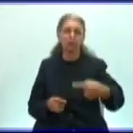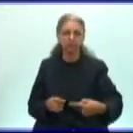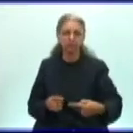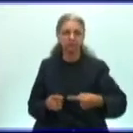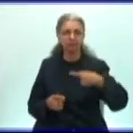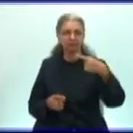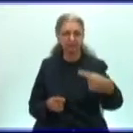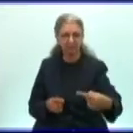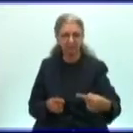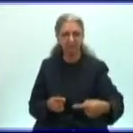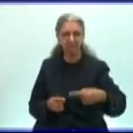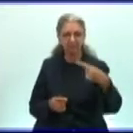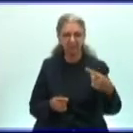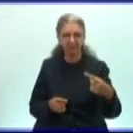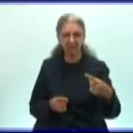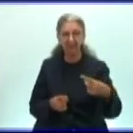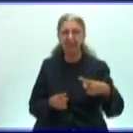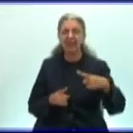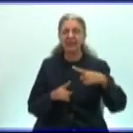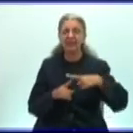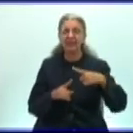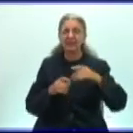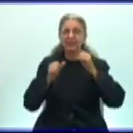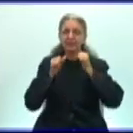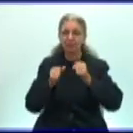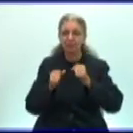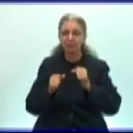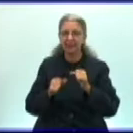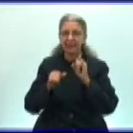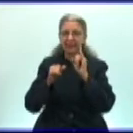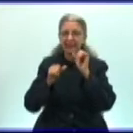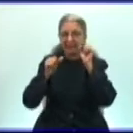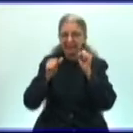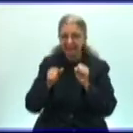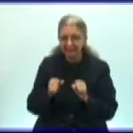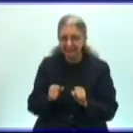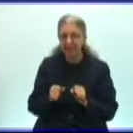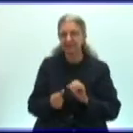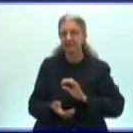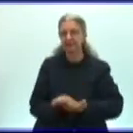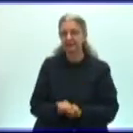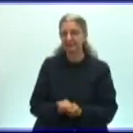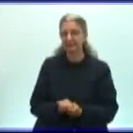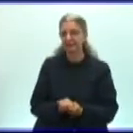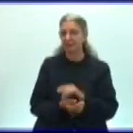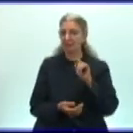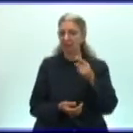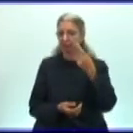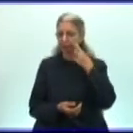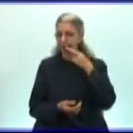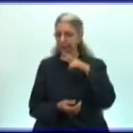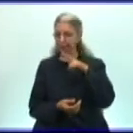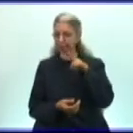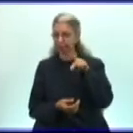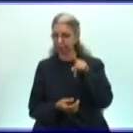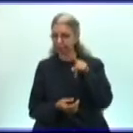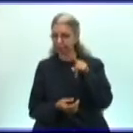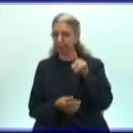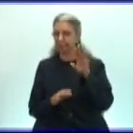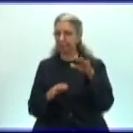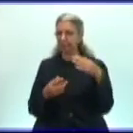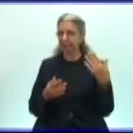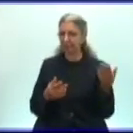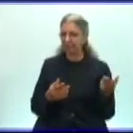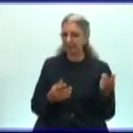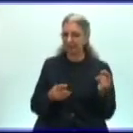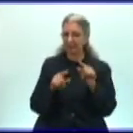e intensidad. Si observamos la resistencia con la cual estamos